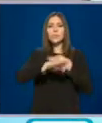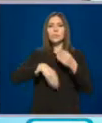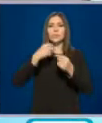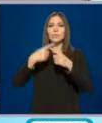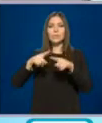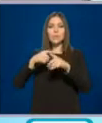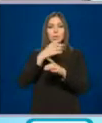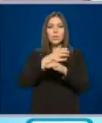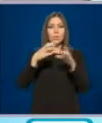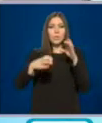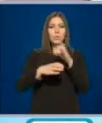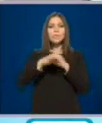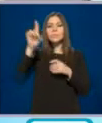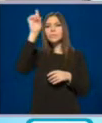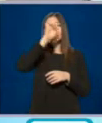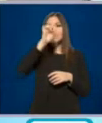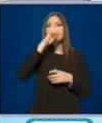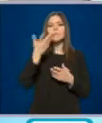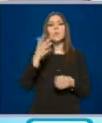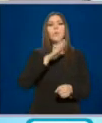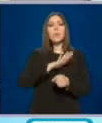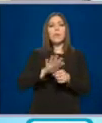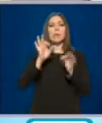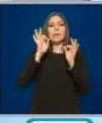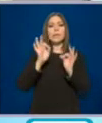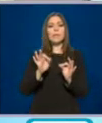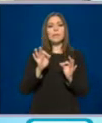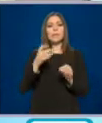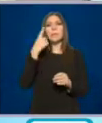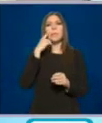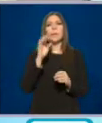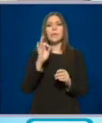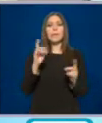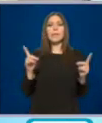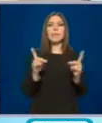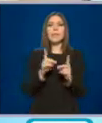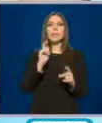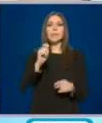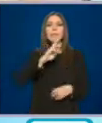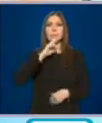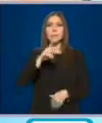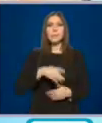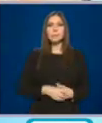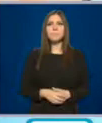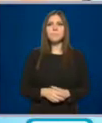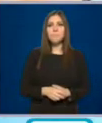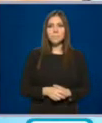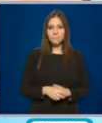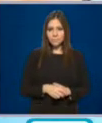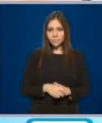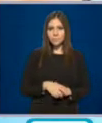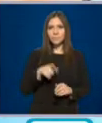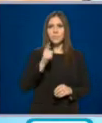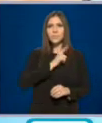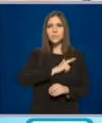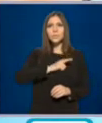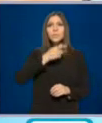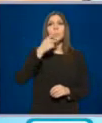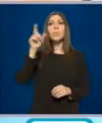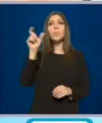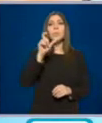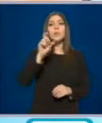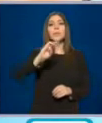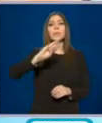esos alimentos que nos recomiendan? ¿Cuál sería entonces esa dieta correcta? Me encanta tu pregunta por lo siguiente. Cuando